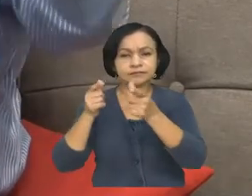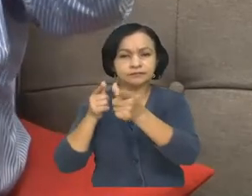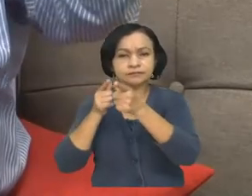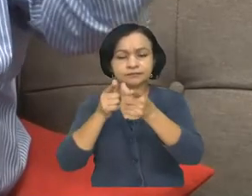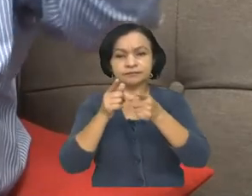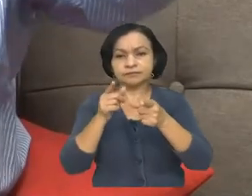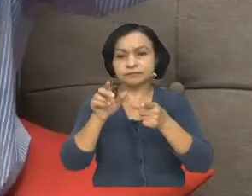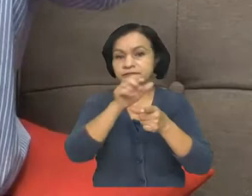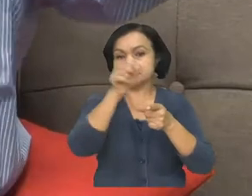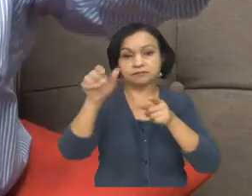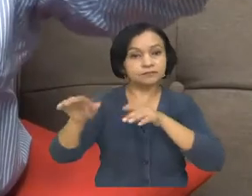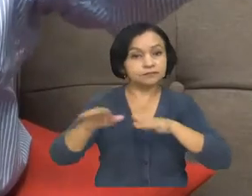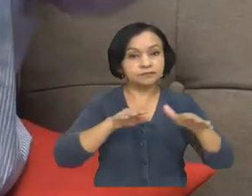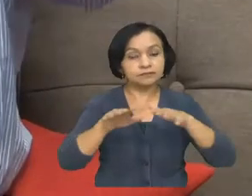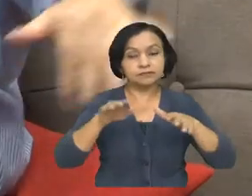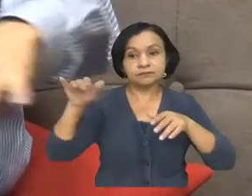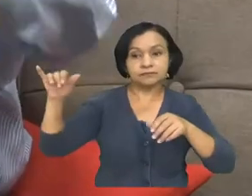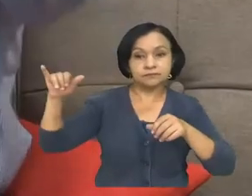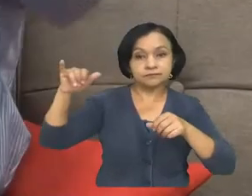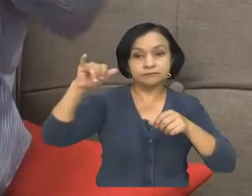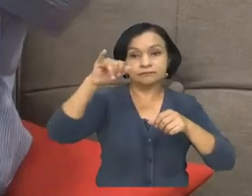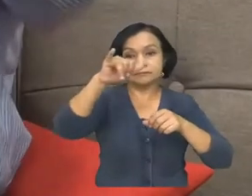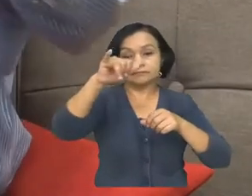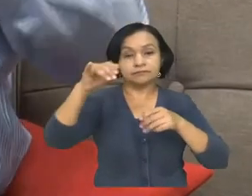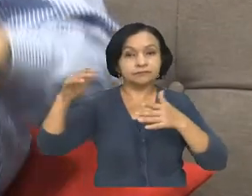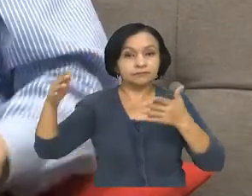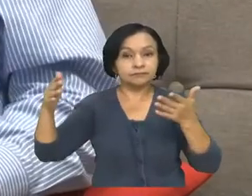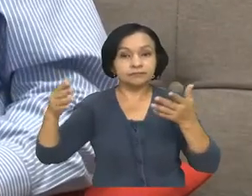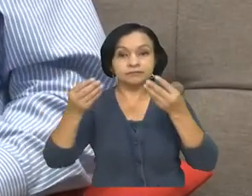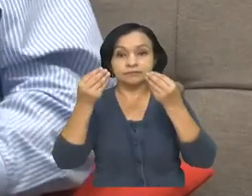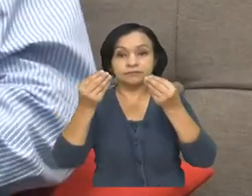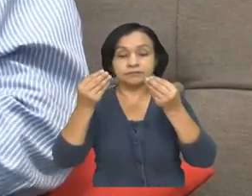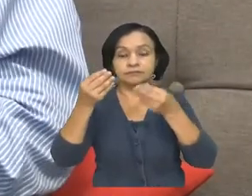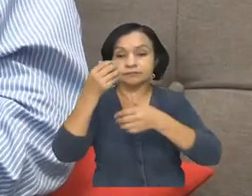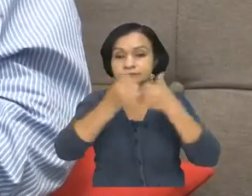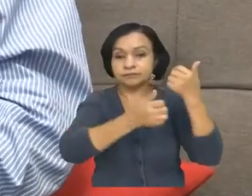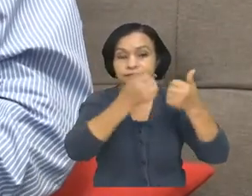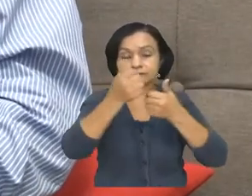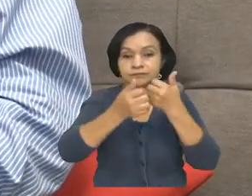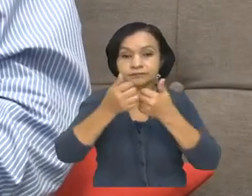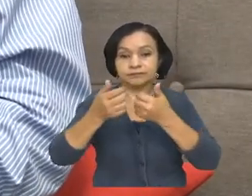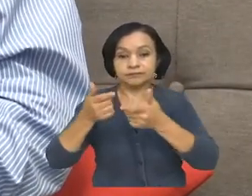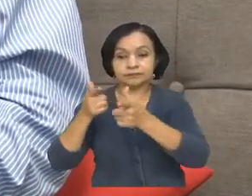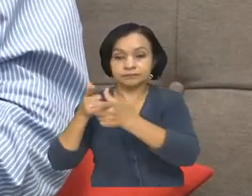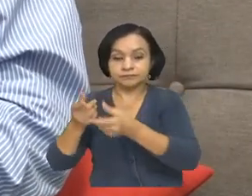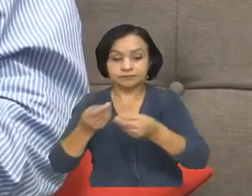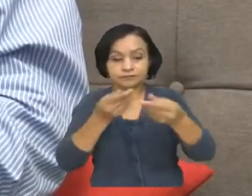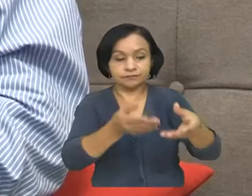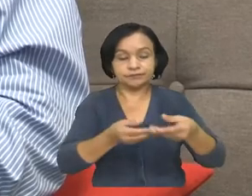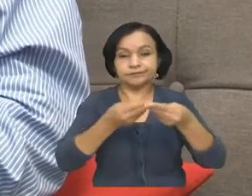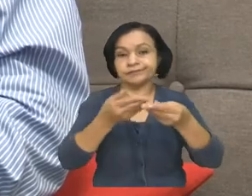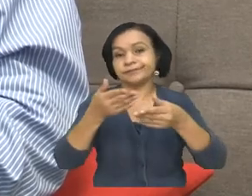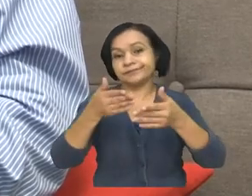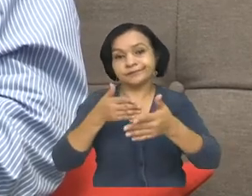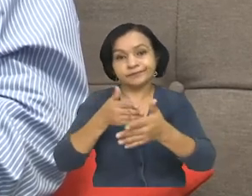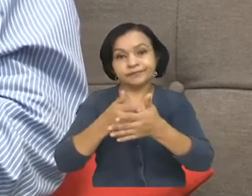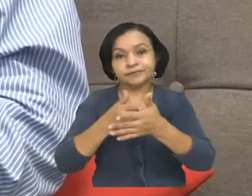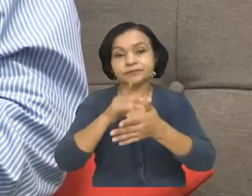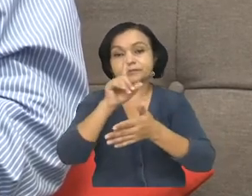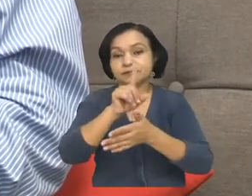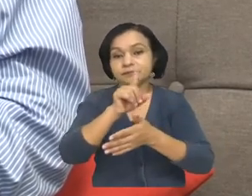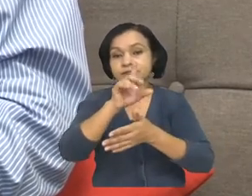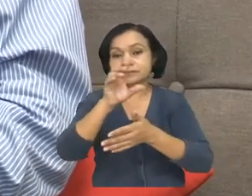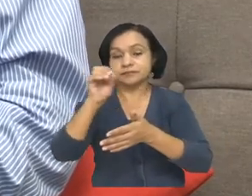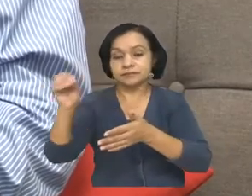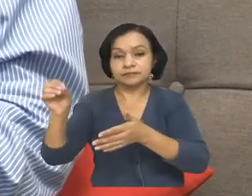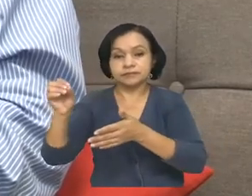no pudieron porque, bueno, la avioneta no hubieron muchos problemas de abastecimiento de armas y municiones, pero al menos 100 armas de